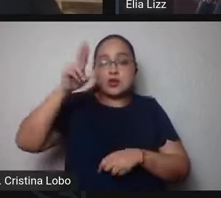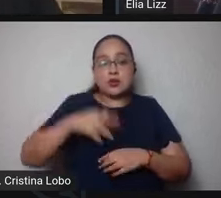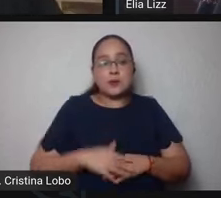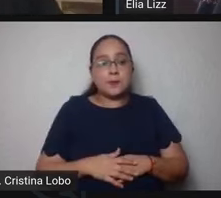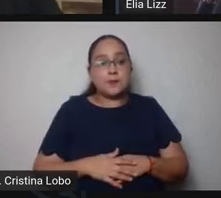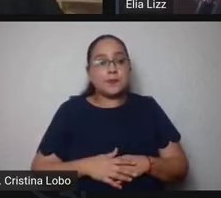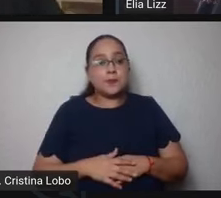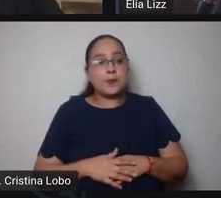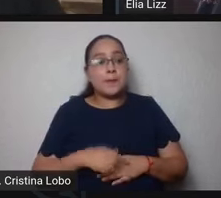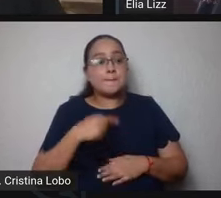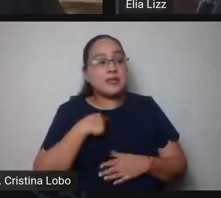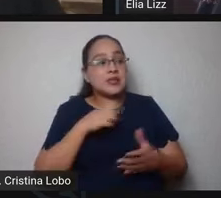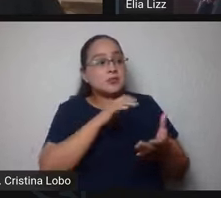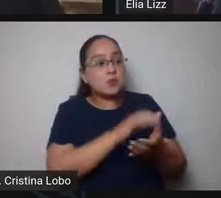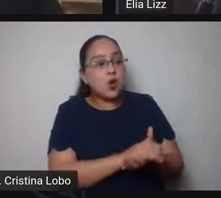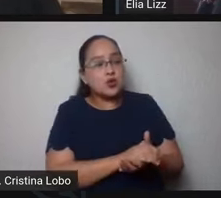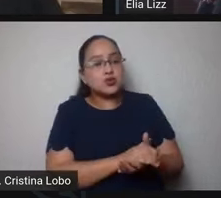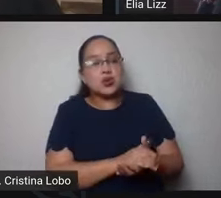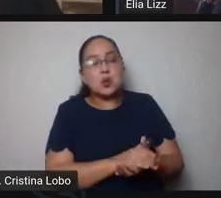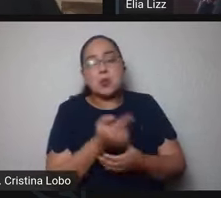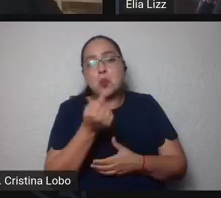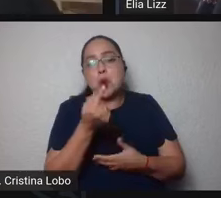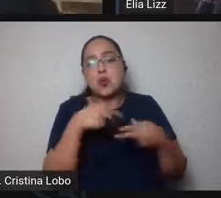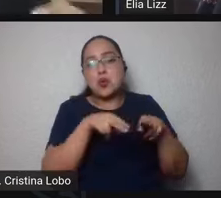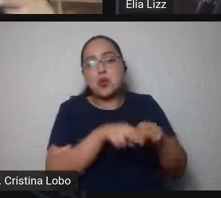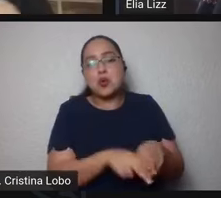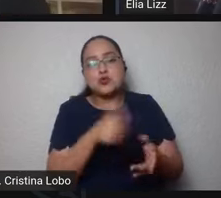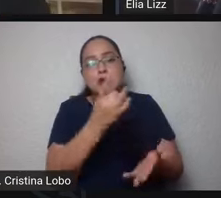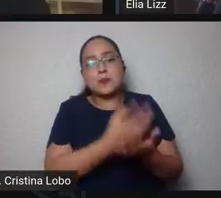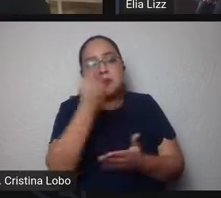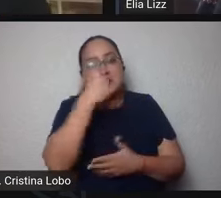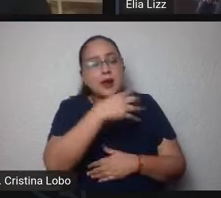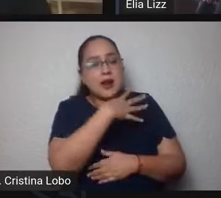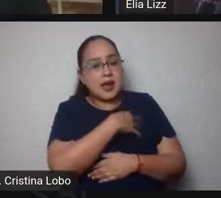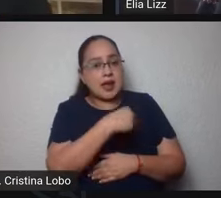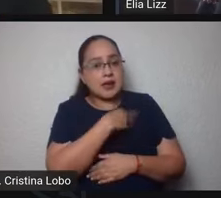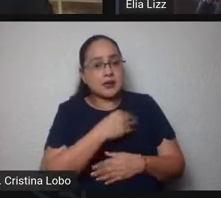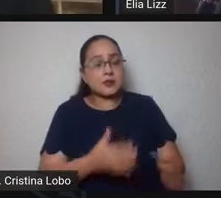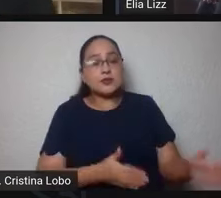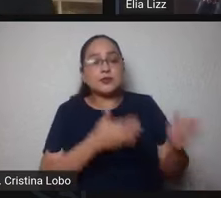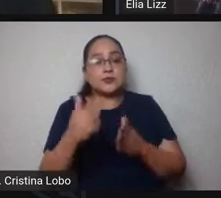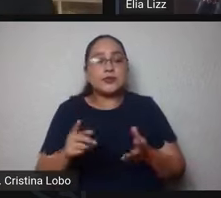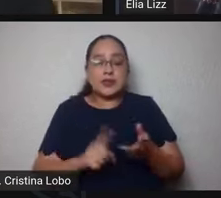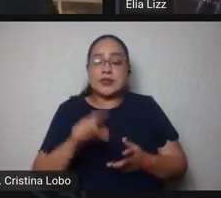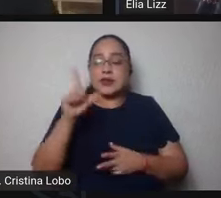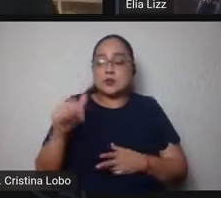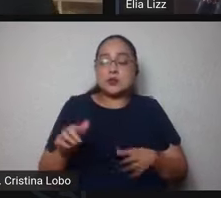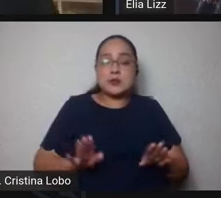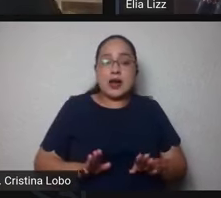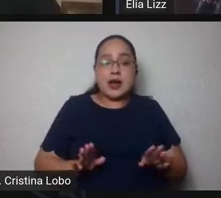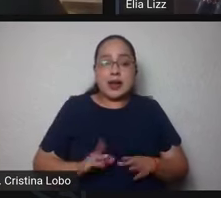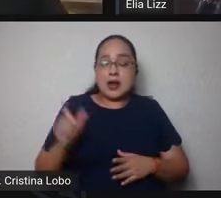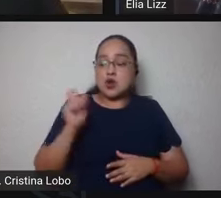sexo, casi, casi nada más para tener a mis hijos. Uh-huh. Con mi pareja, que se